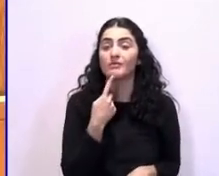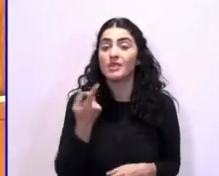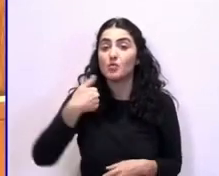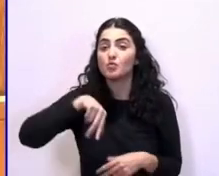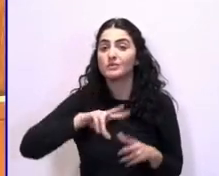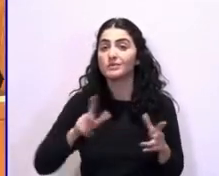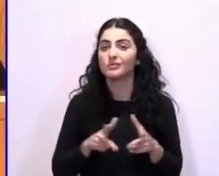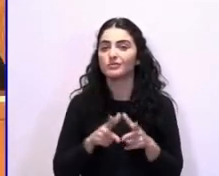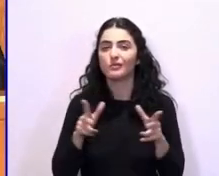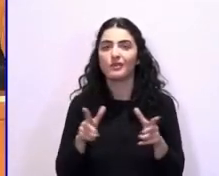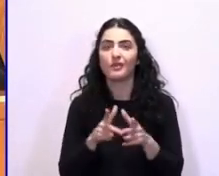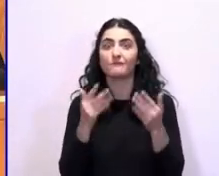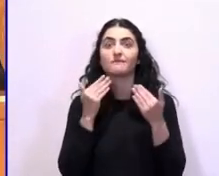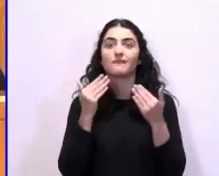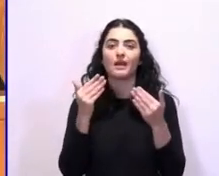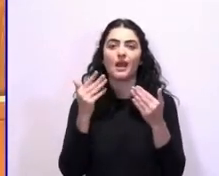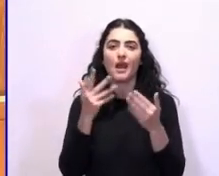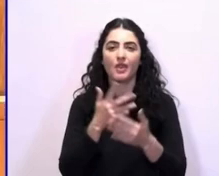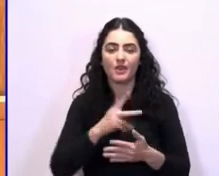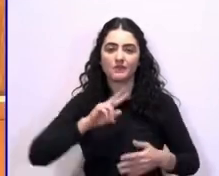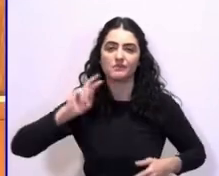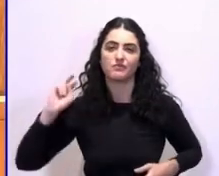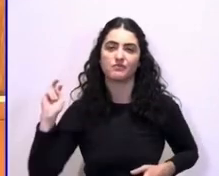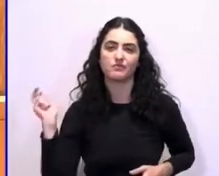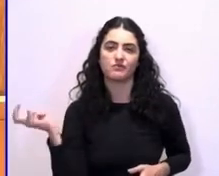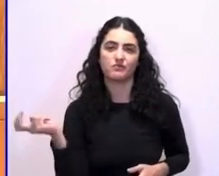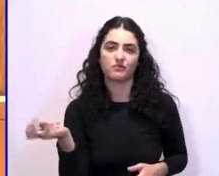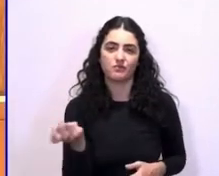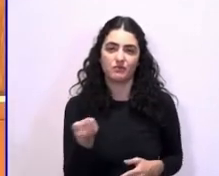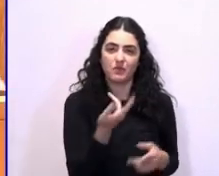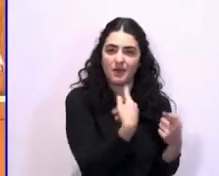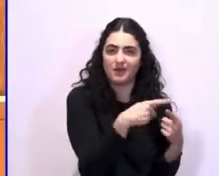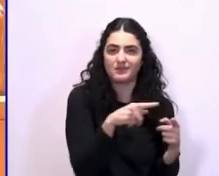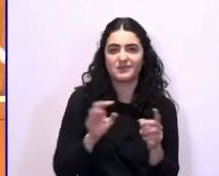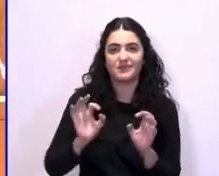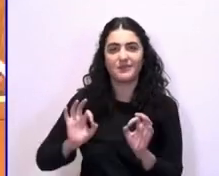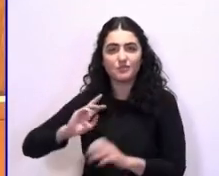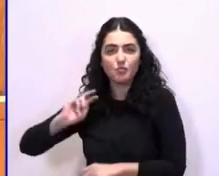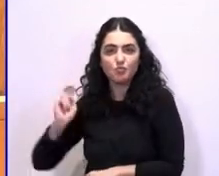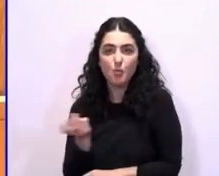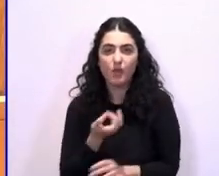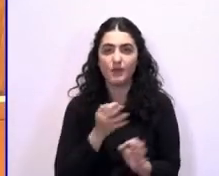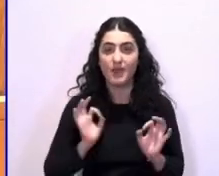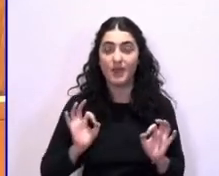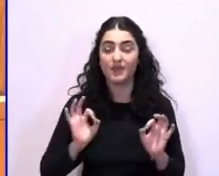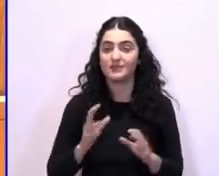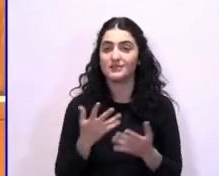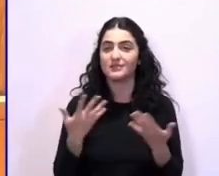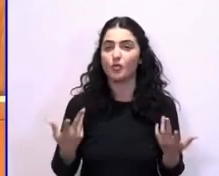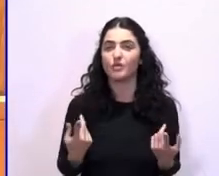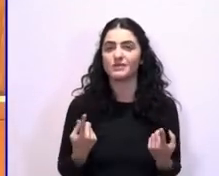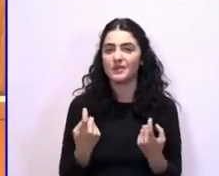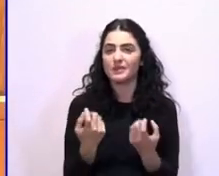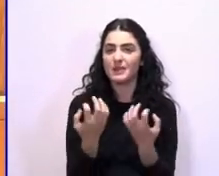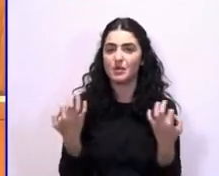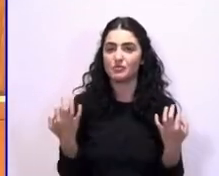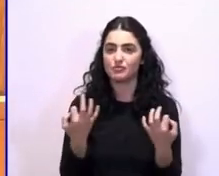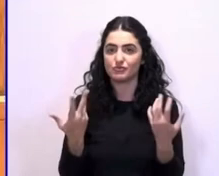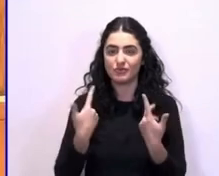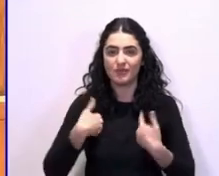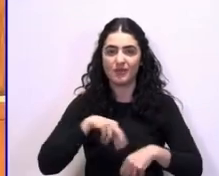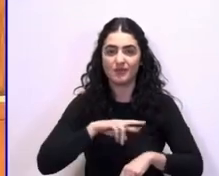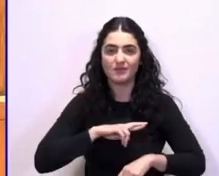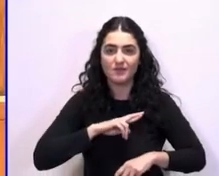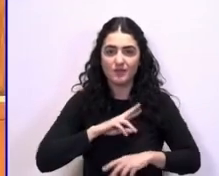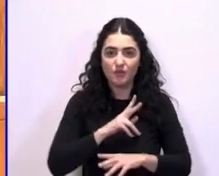sociedad, afortunadamente, es más diversa, es más plural y, por tanto, es necesario abandonar el proselitismo. No